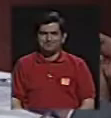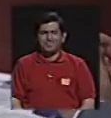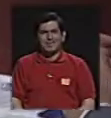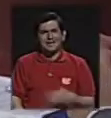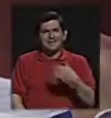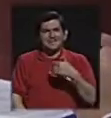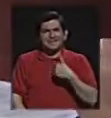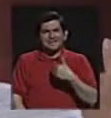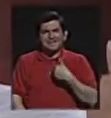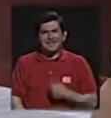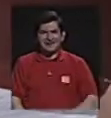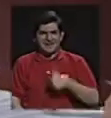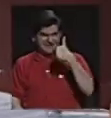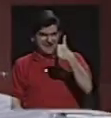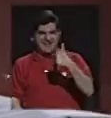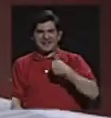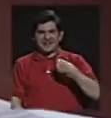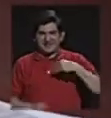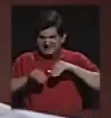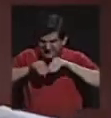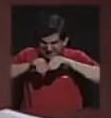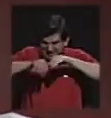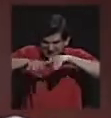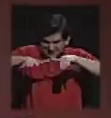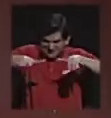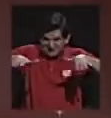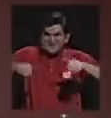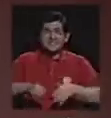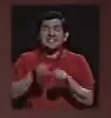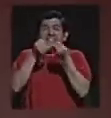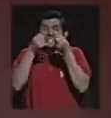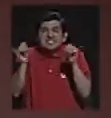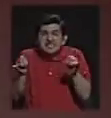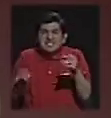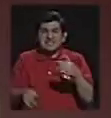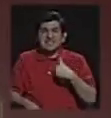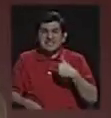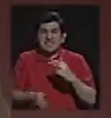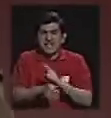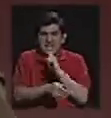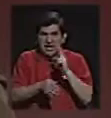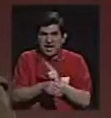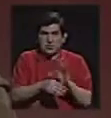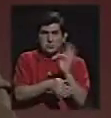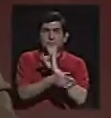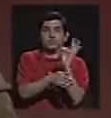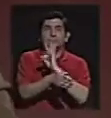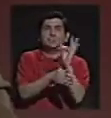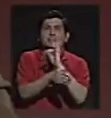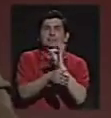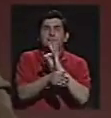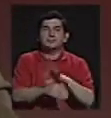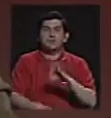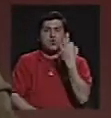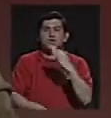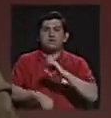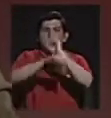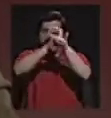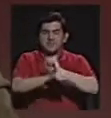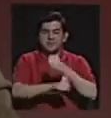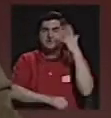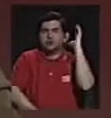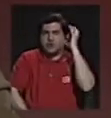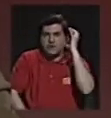lograr ganar y tener una penetración sin recurrir a, por ejemplo, televisión y medios tradicionales,